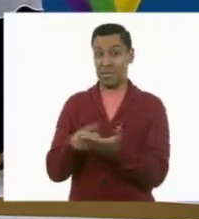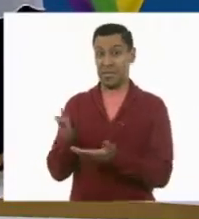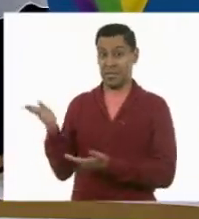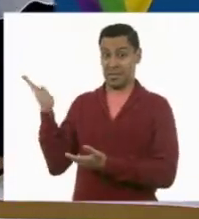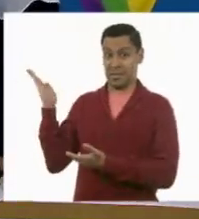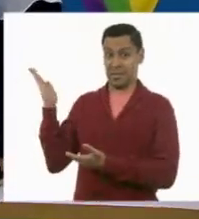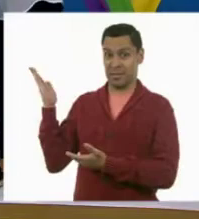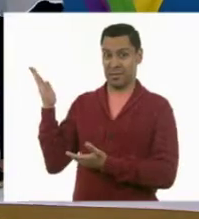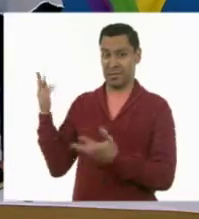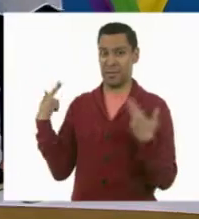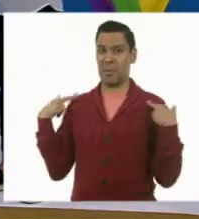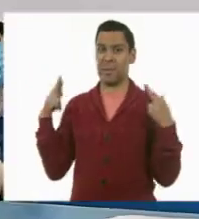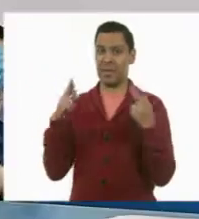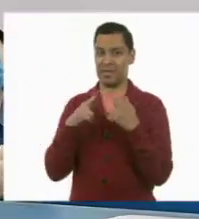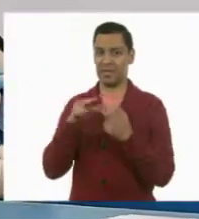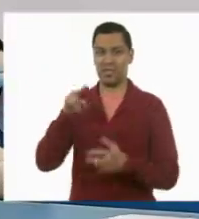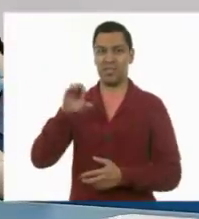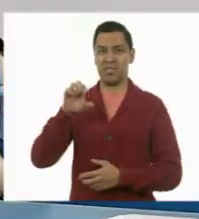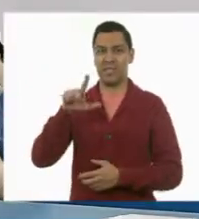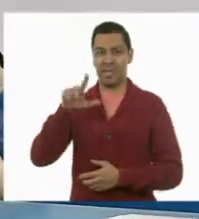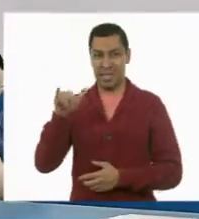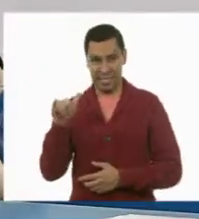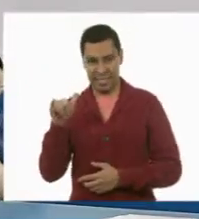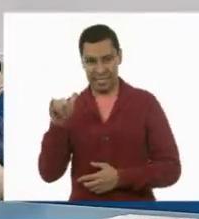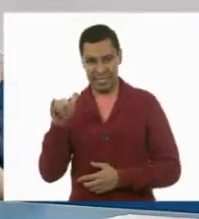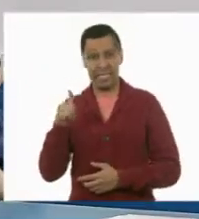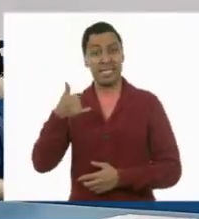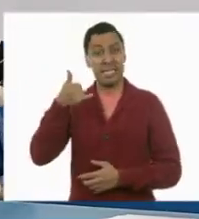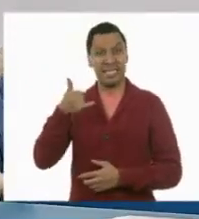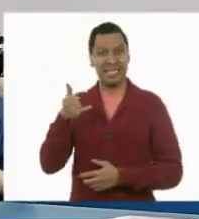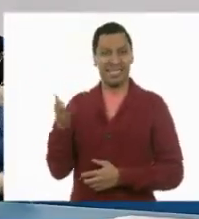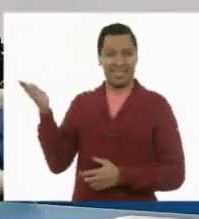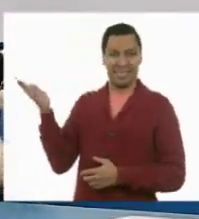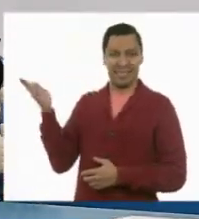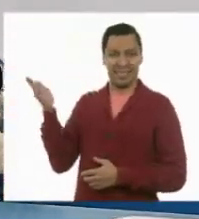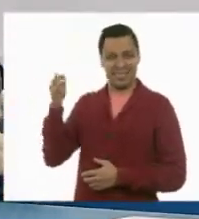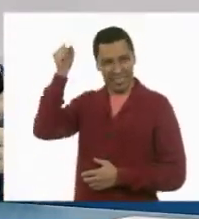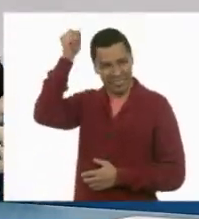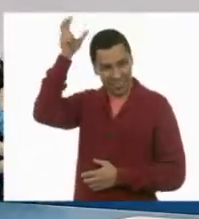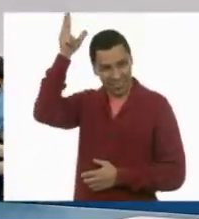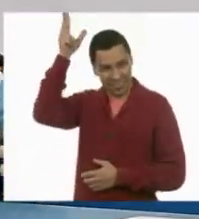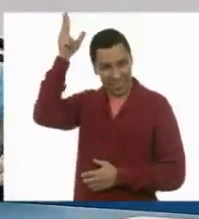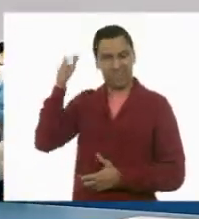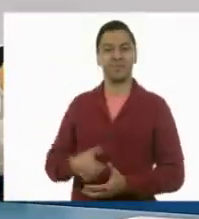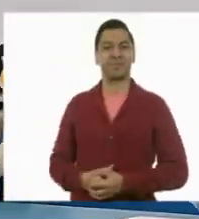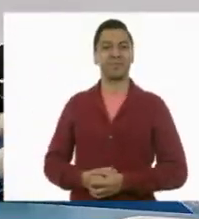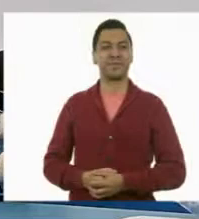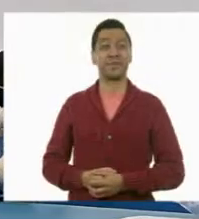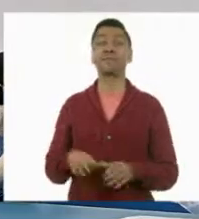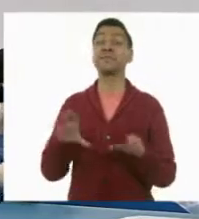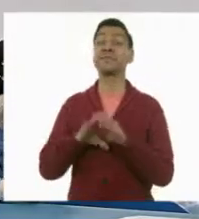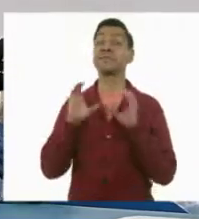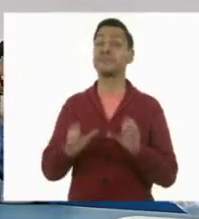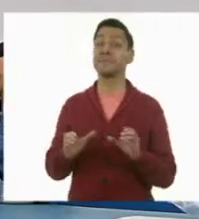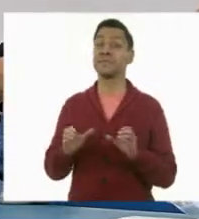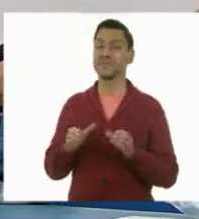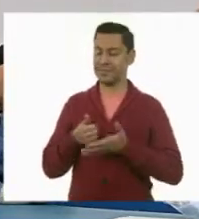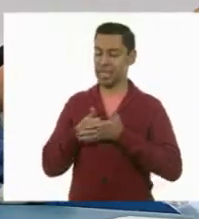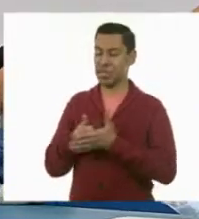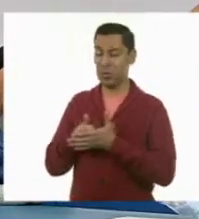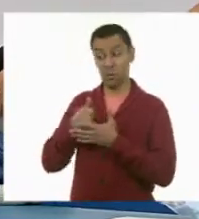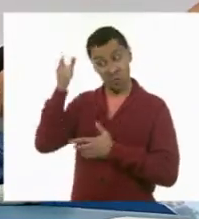maestra Nelly y Raúl. ¿Cómo están? Hola. Hola, ¿cómo están? Ay, te ayudo, Raúl, te